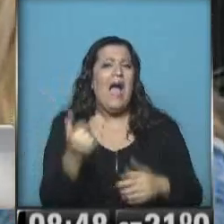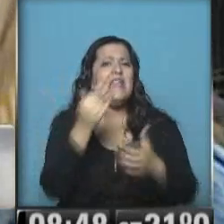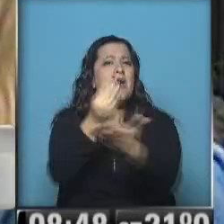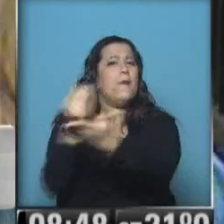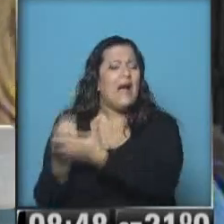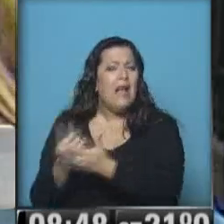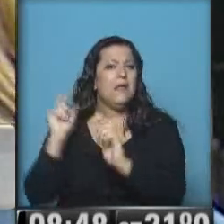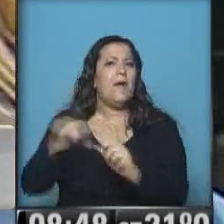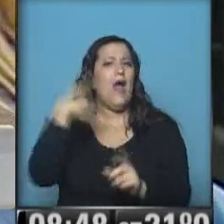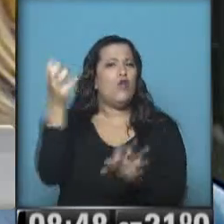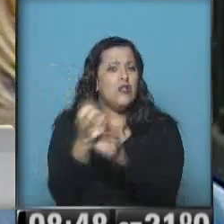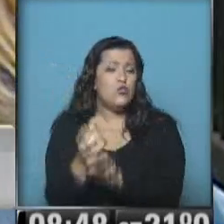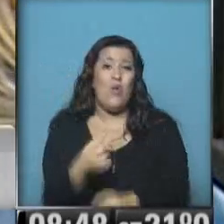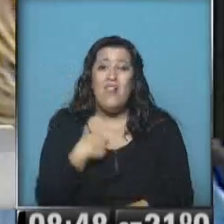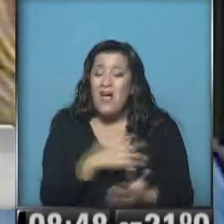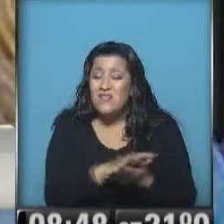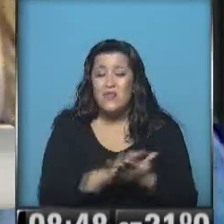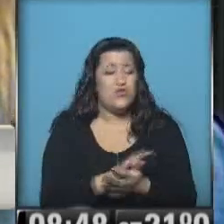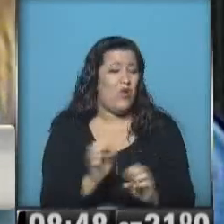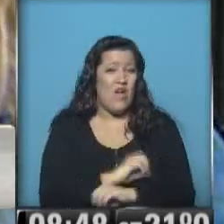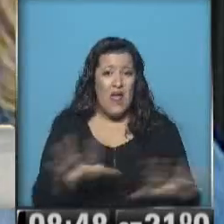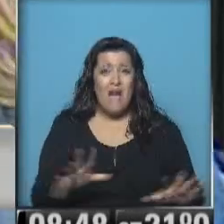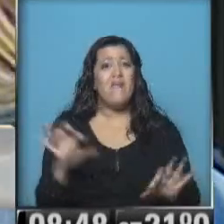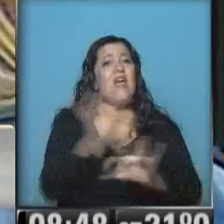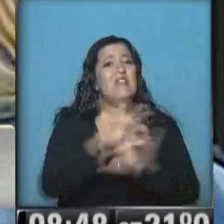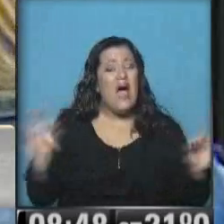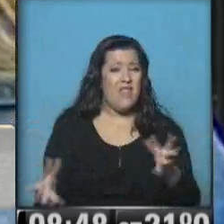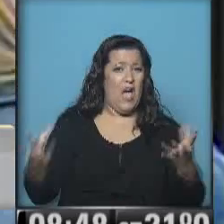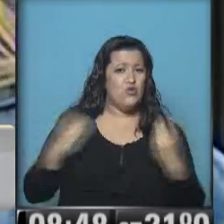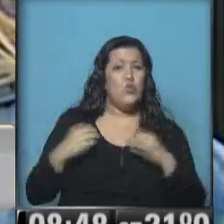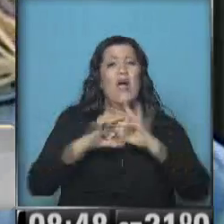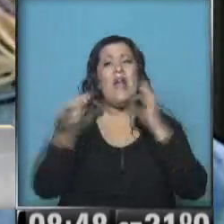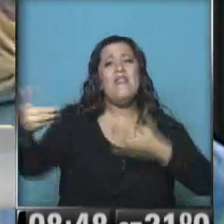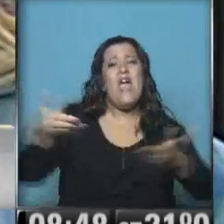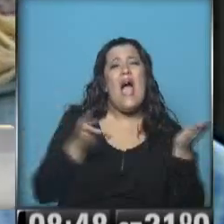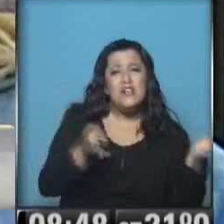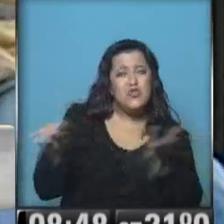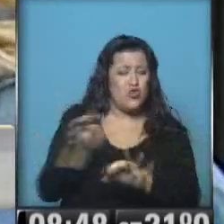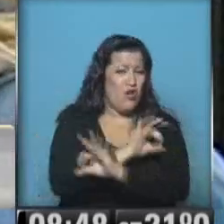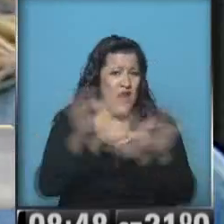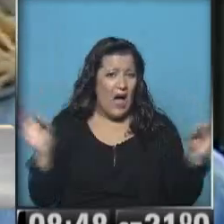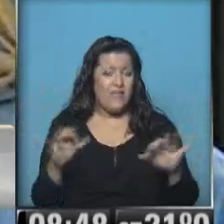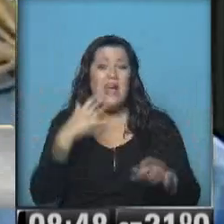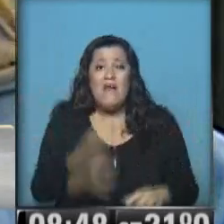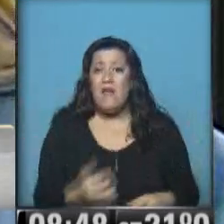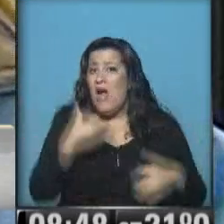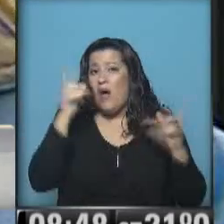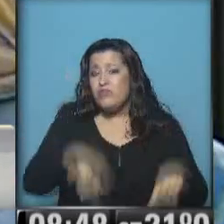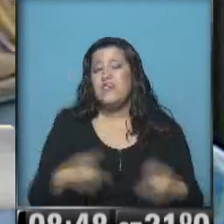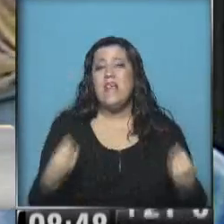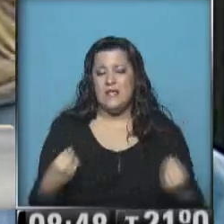es un el sentirme muy grande nadie nos contiene nadie nos asesora la verdad que no sabemos qué hacer